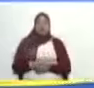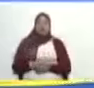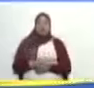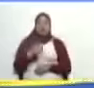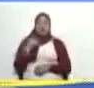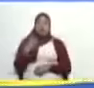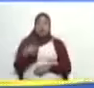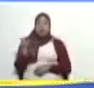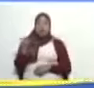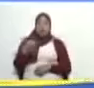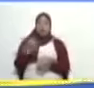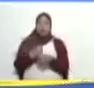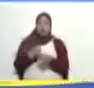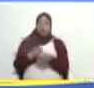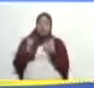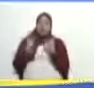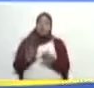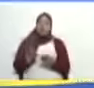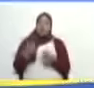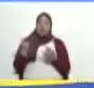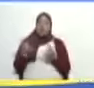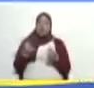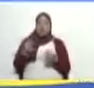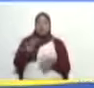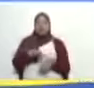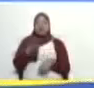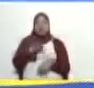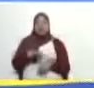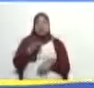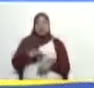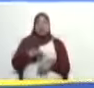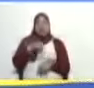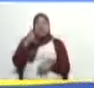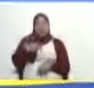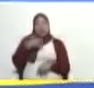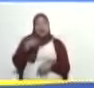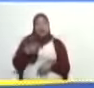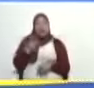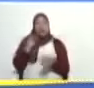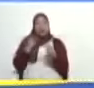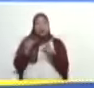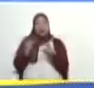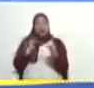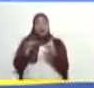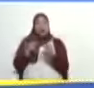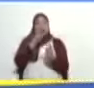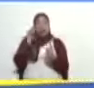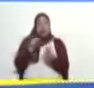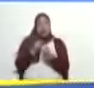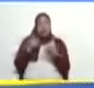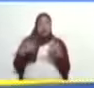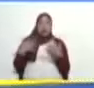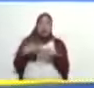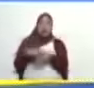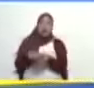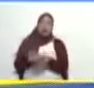vamos a seguir ganando en todos los frentes, en el económico, en el social, en el político, en el moral, en el espiritual. Es una batalla